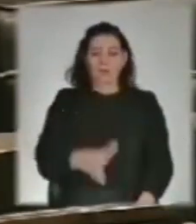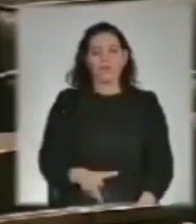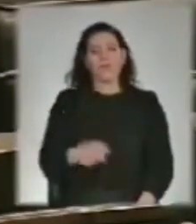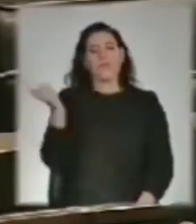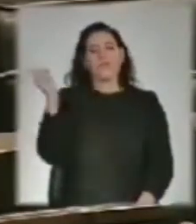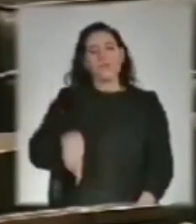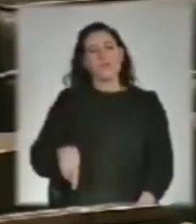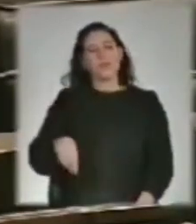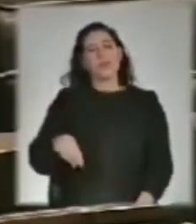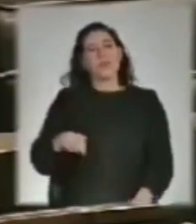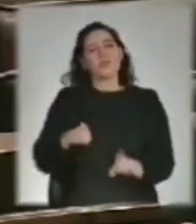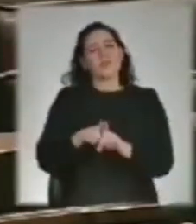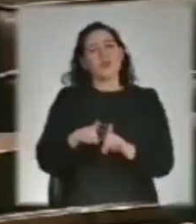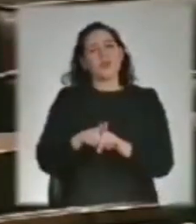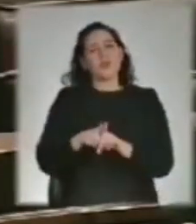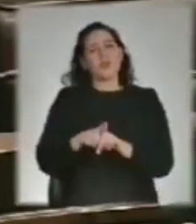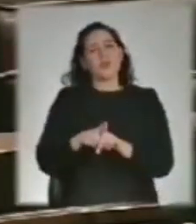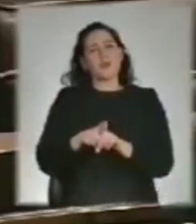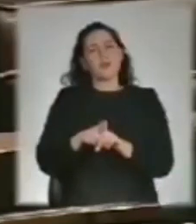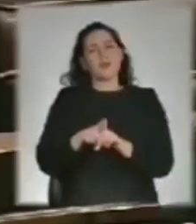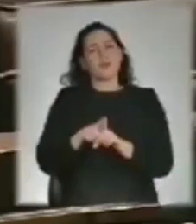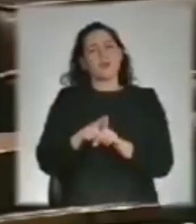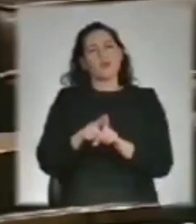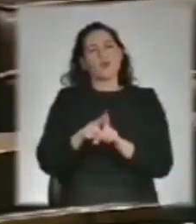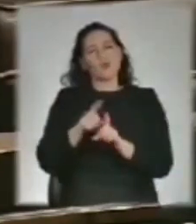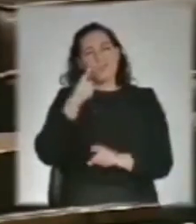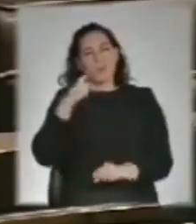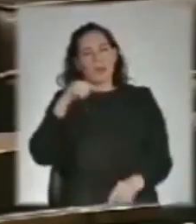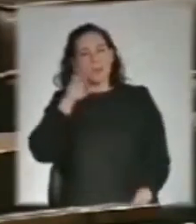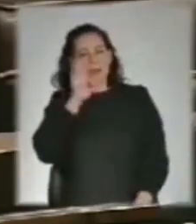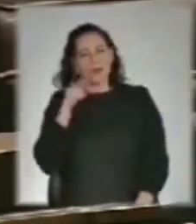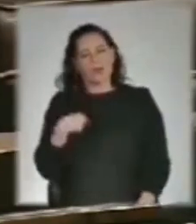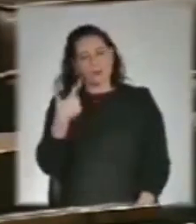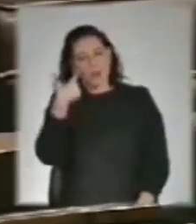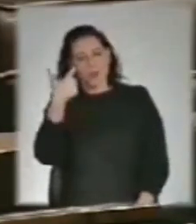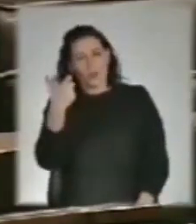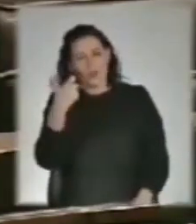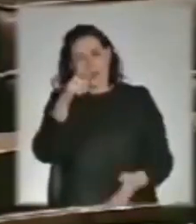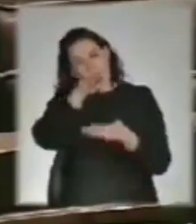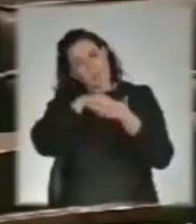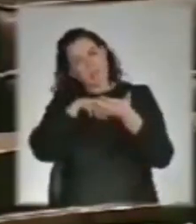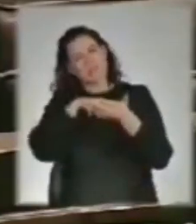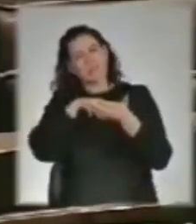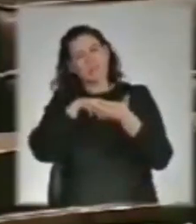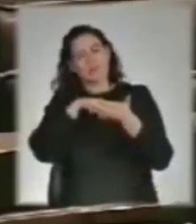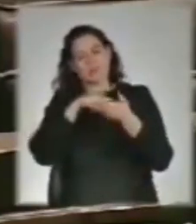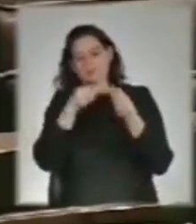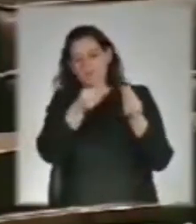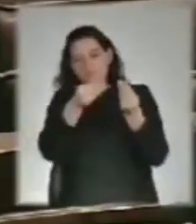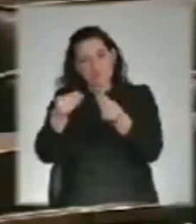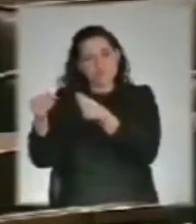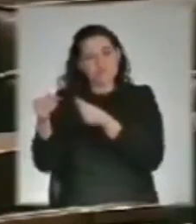una especie de estado de indefensión en la que padres han comprobado que textos que se entregan